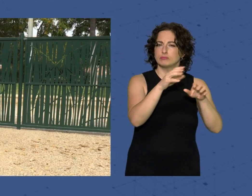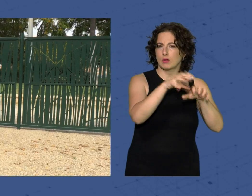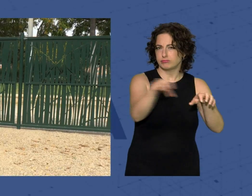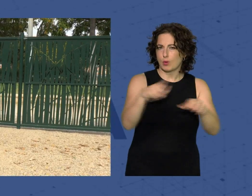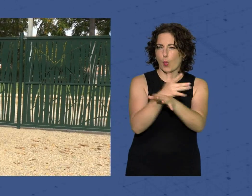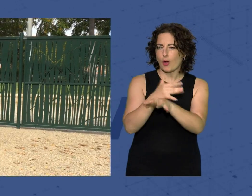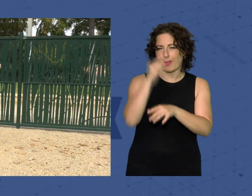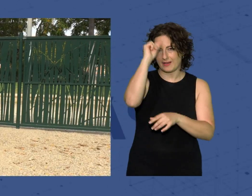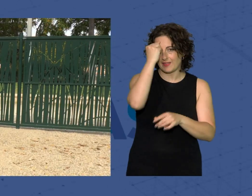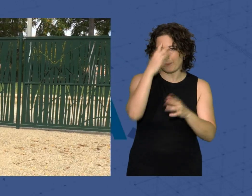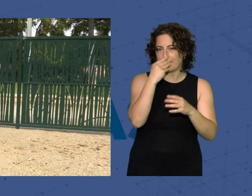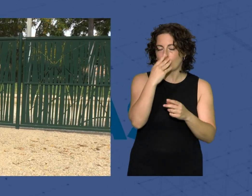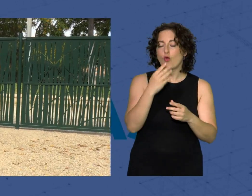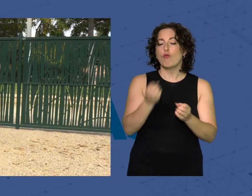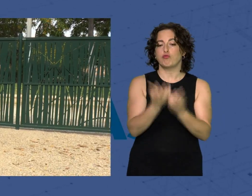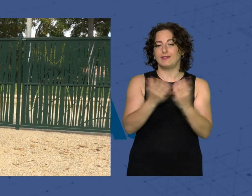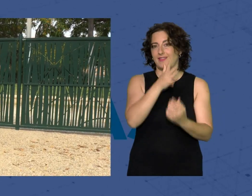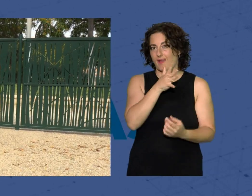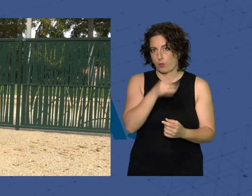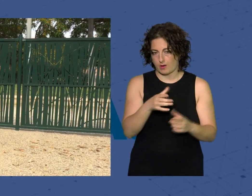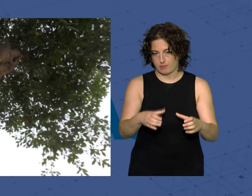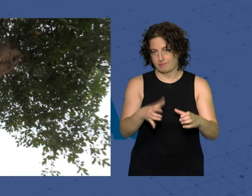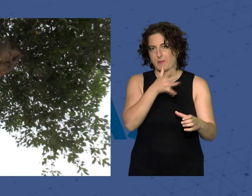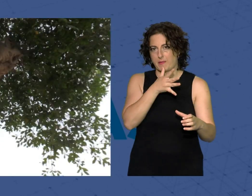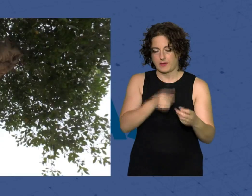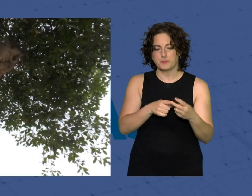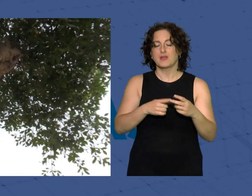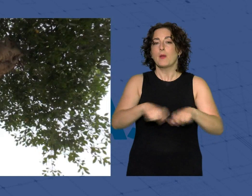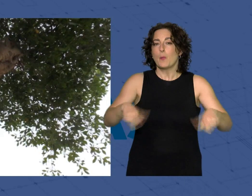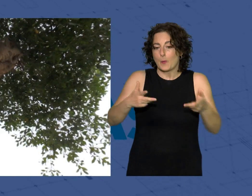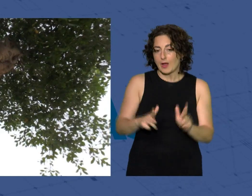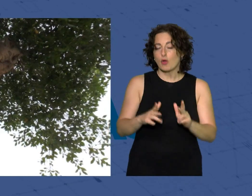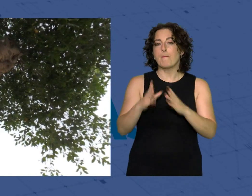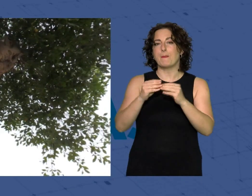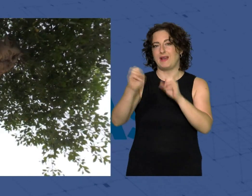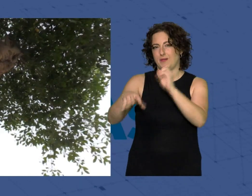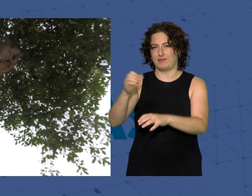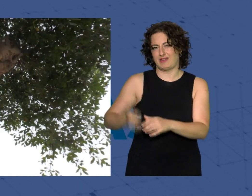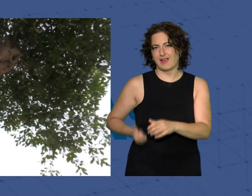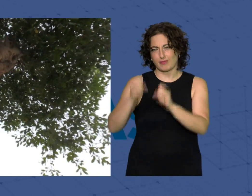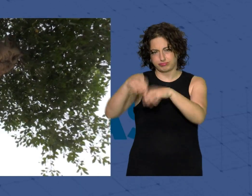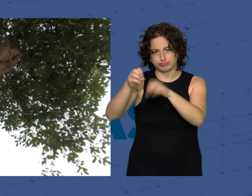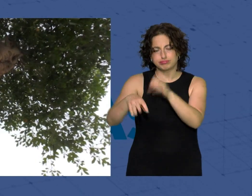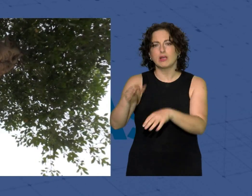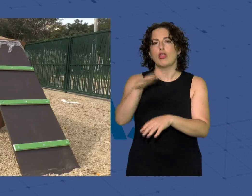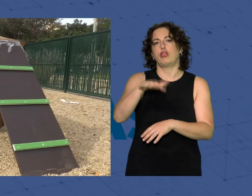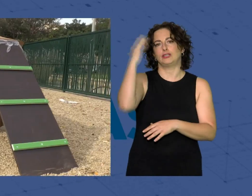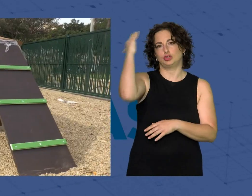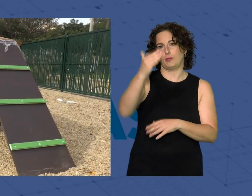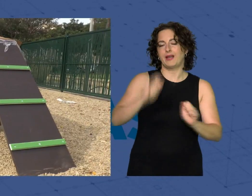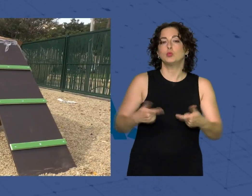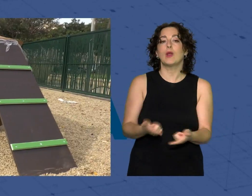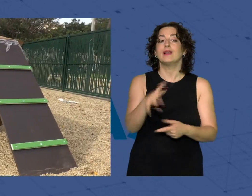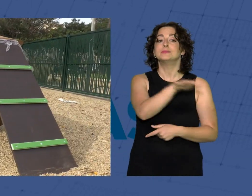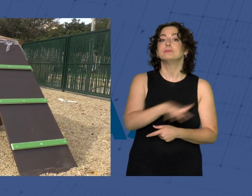los perros, fuentes con bebedero para las mascotas, bancos, papeleras para la recogida de heces y zonas de sombra naturales. Este